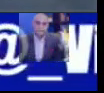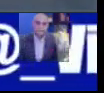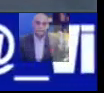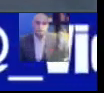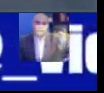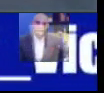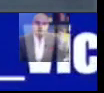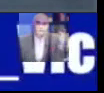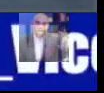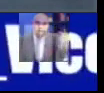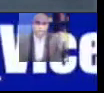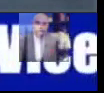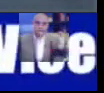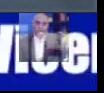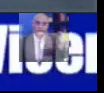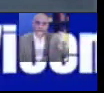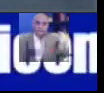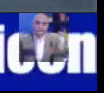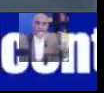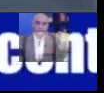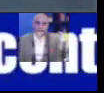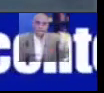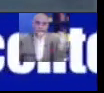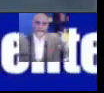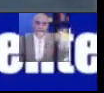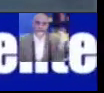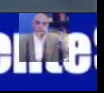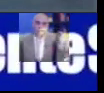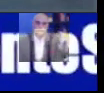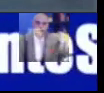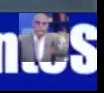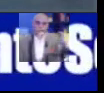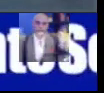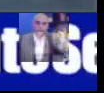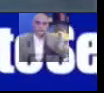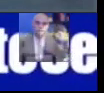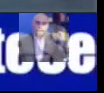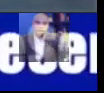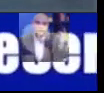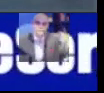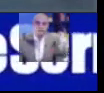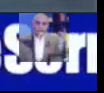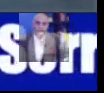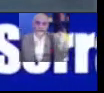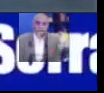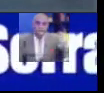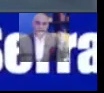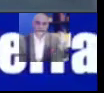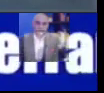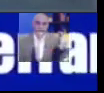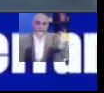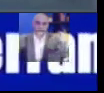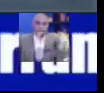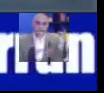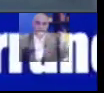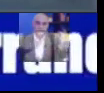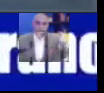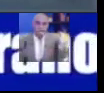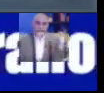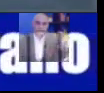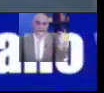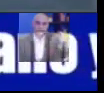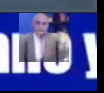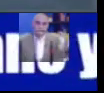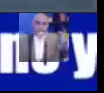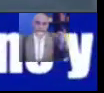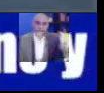a permitir. Entonces, esta propuesta tendrá el respaldo de estos congresistas de Morena, pero sobre todo